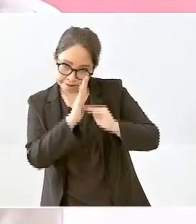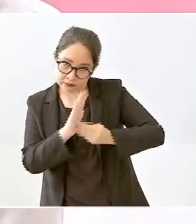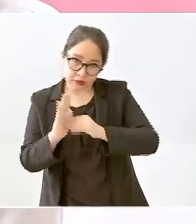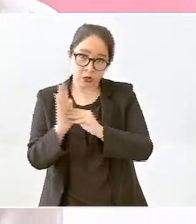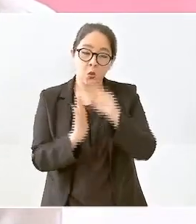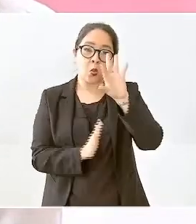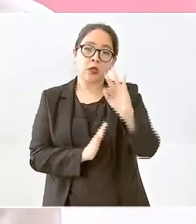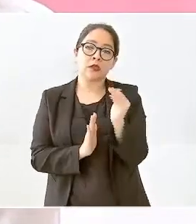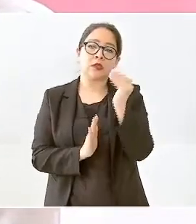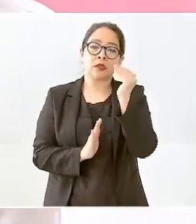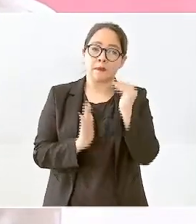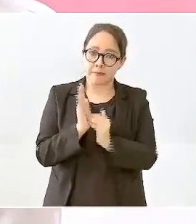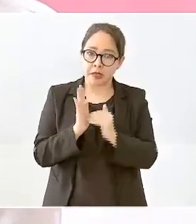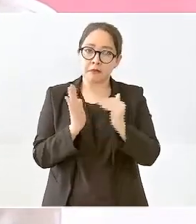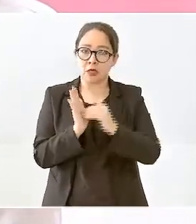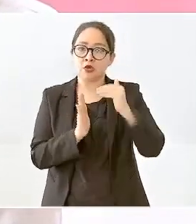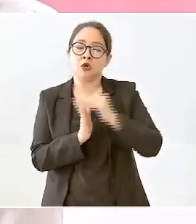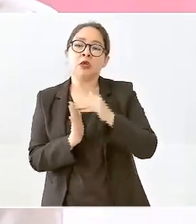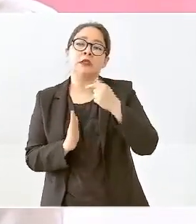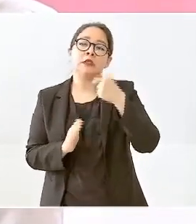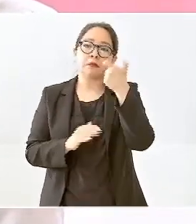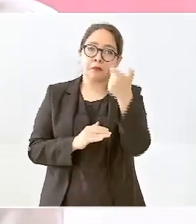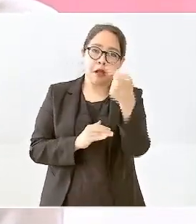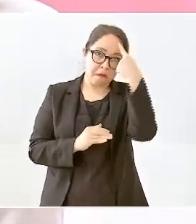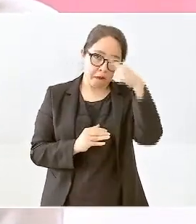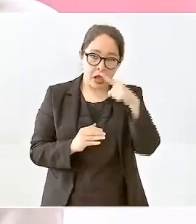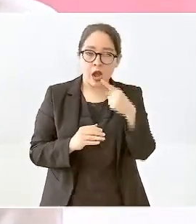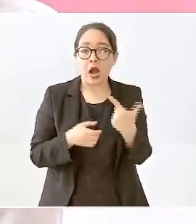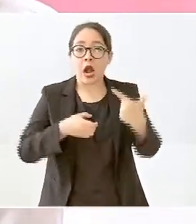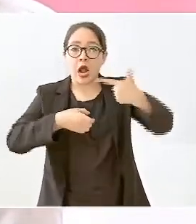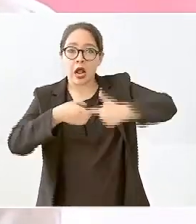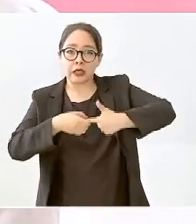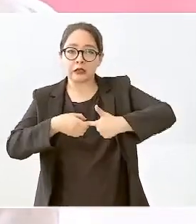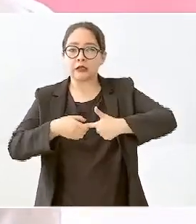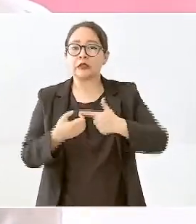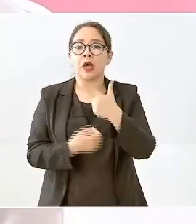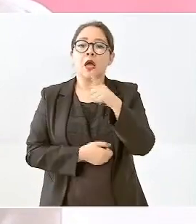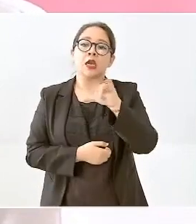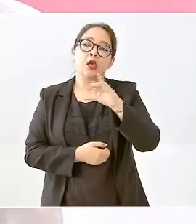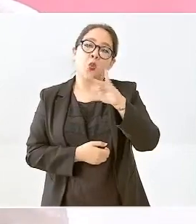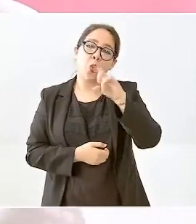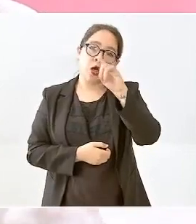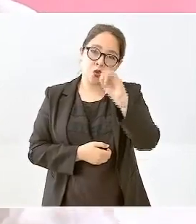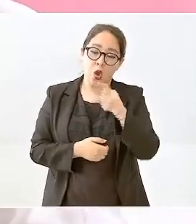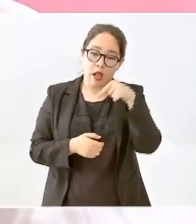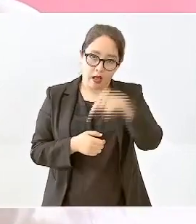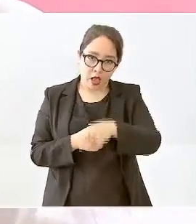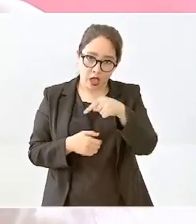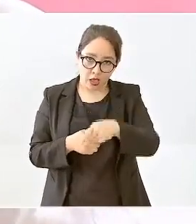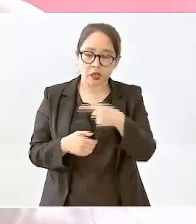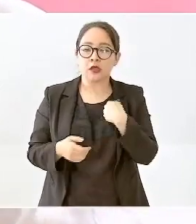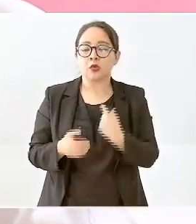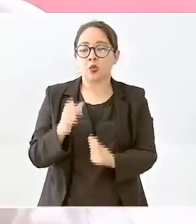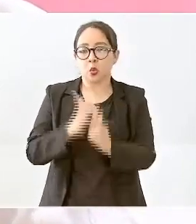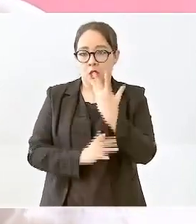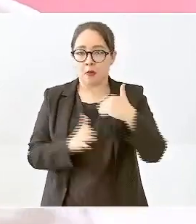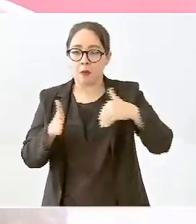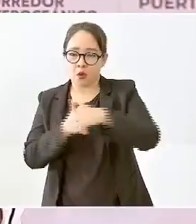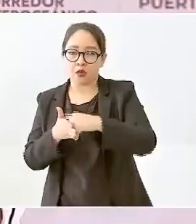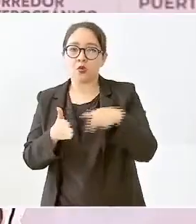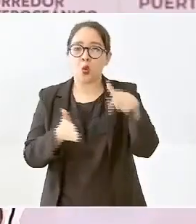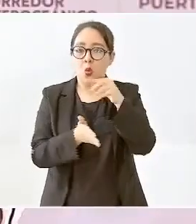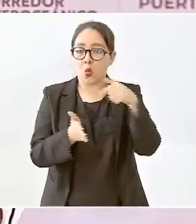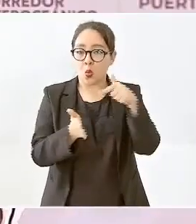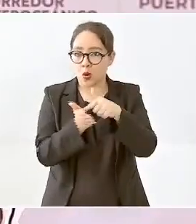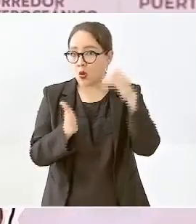40.000 millones de pesos para una terminal de gas licuado ahí en el nuevo puerto de Salina Cruz. Así como